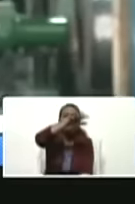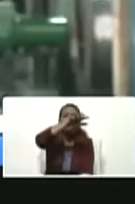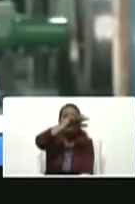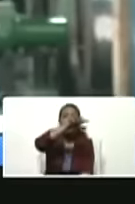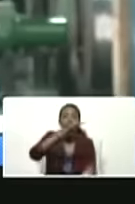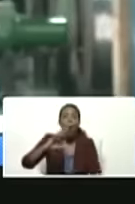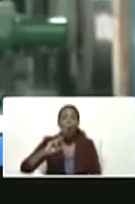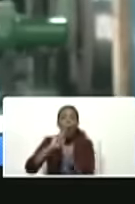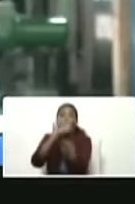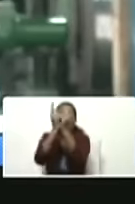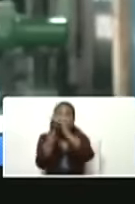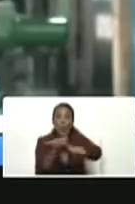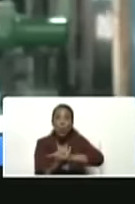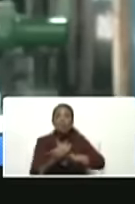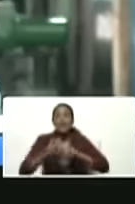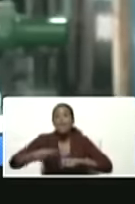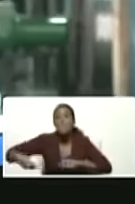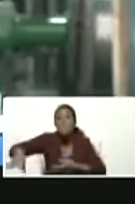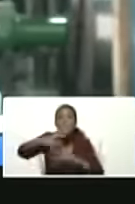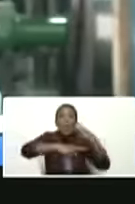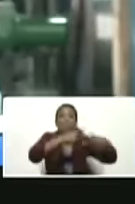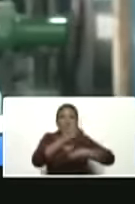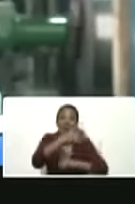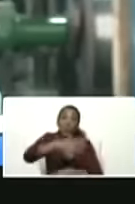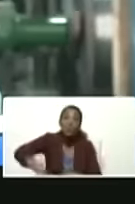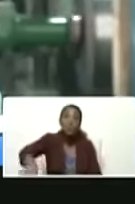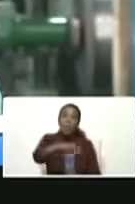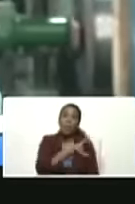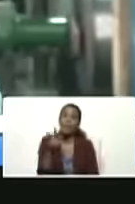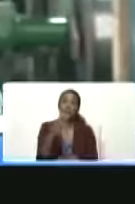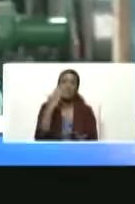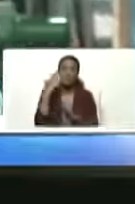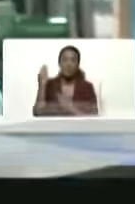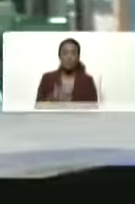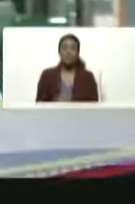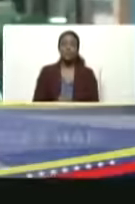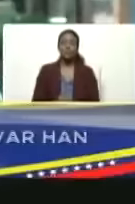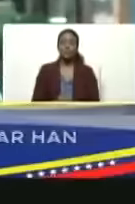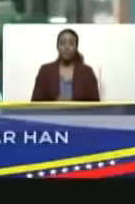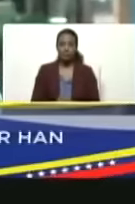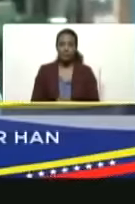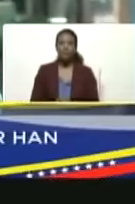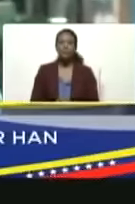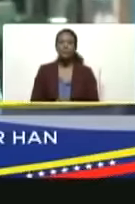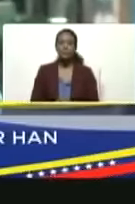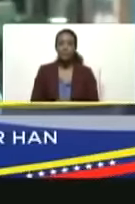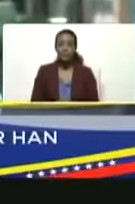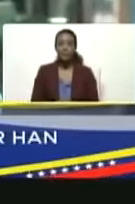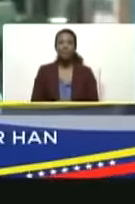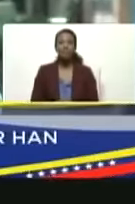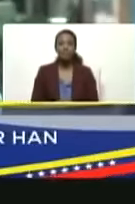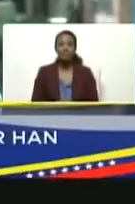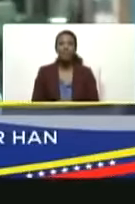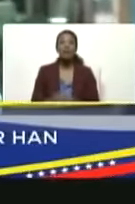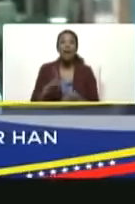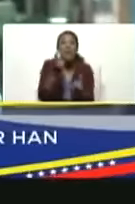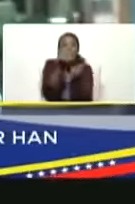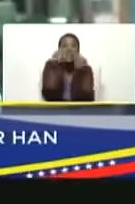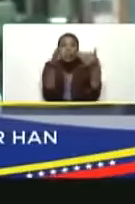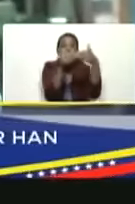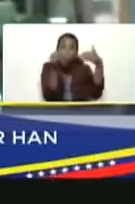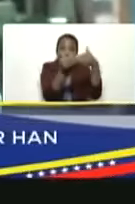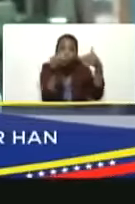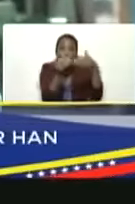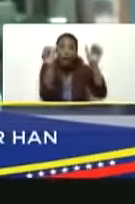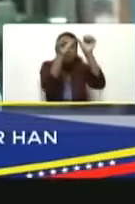y convirtiéndose en inversión productiva. el precio del dólar en el